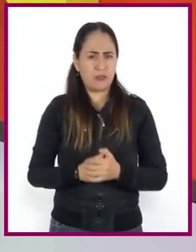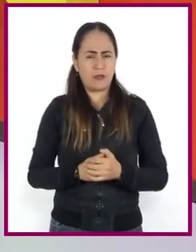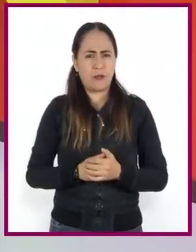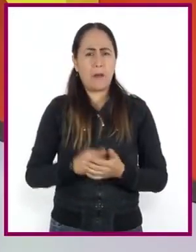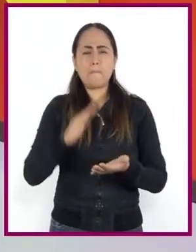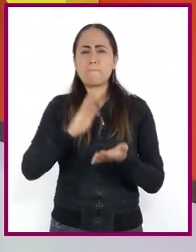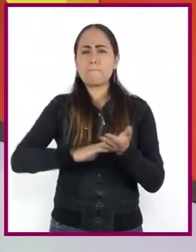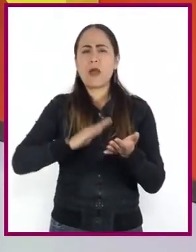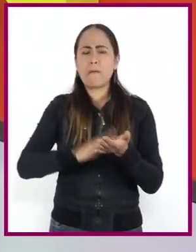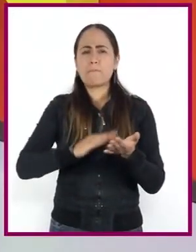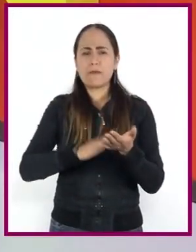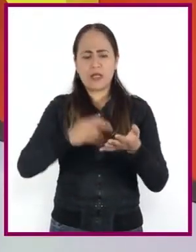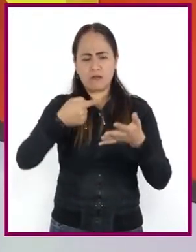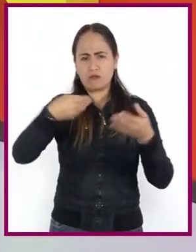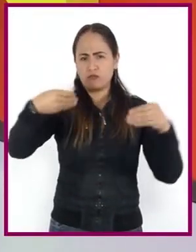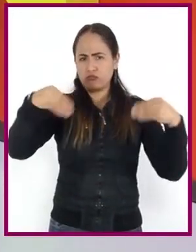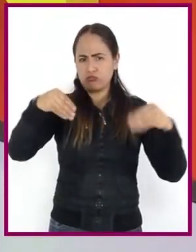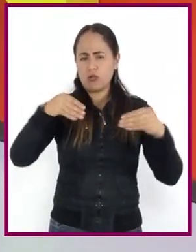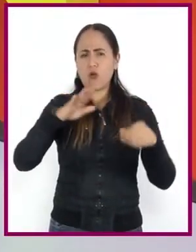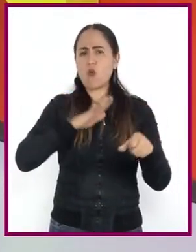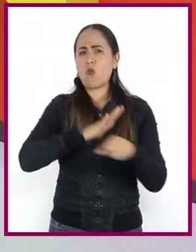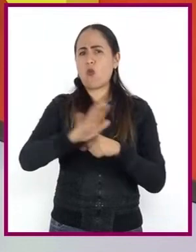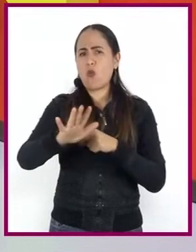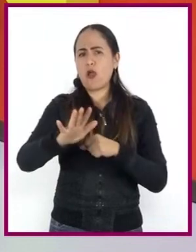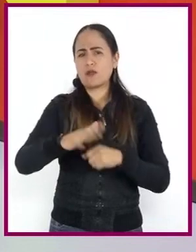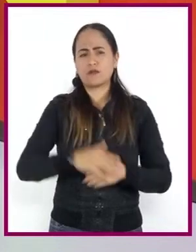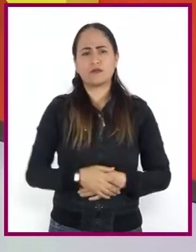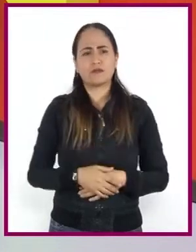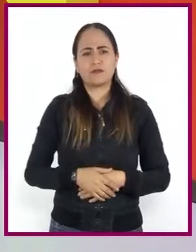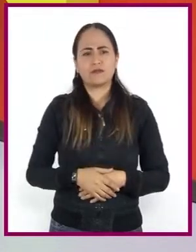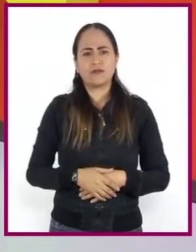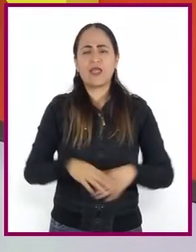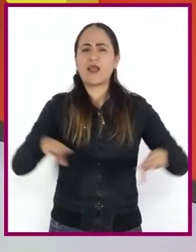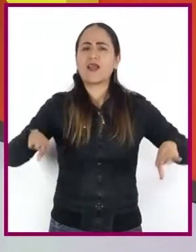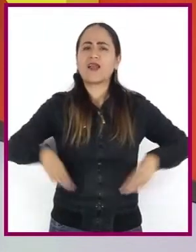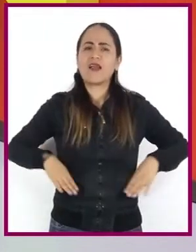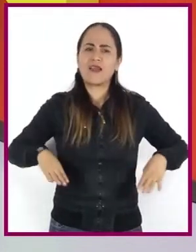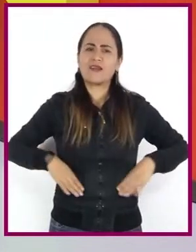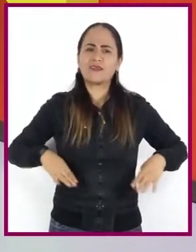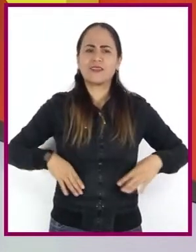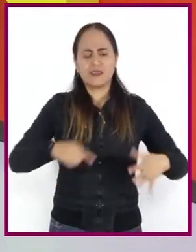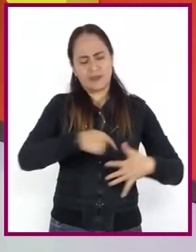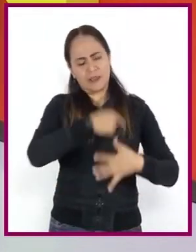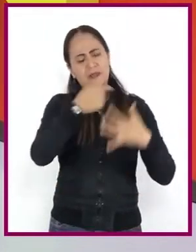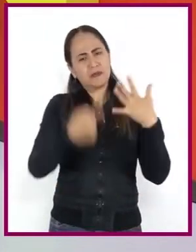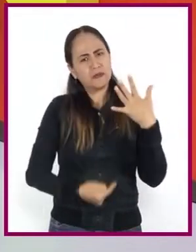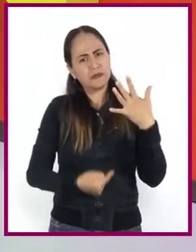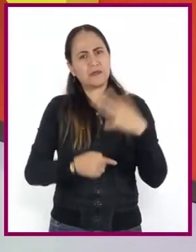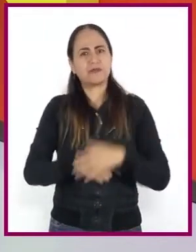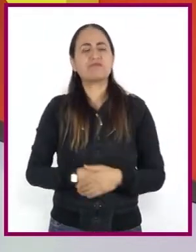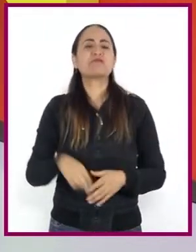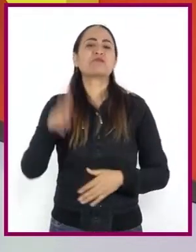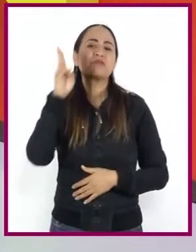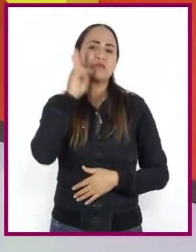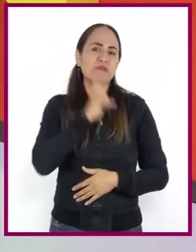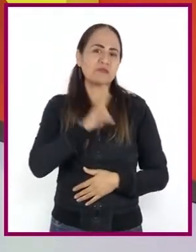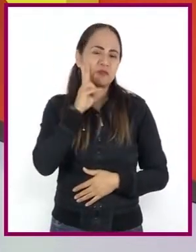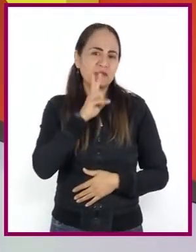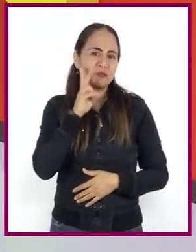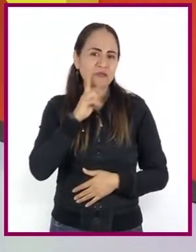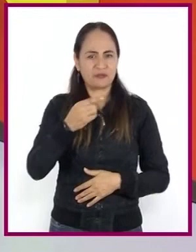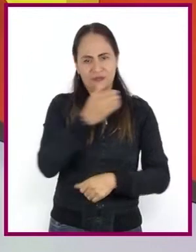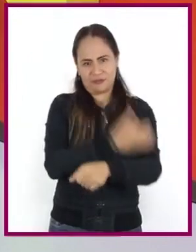documento utilizaron? ¿Qué características tenían? Veamos qué dicen al respecto